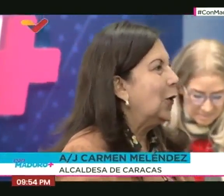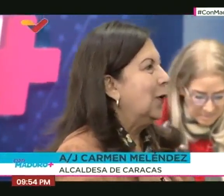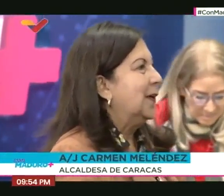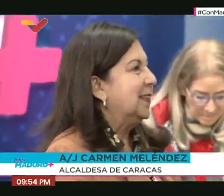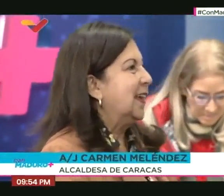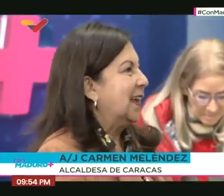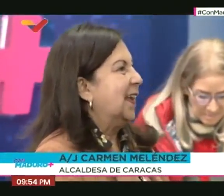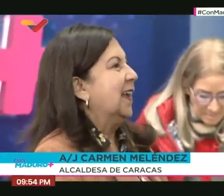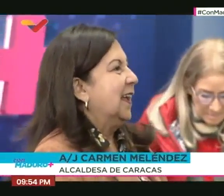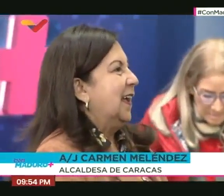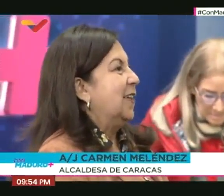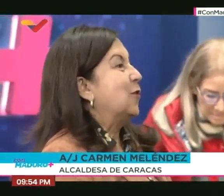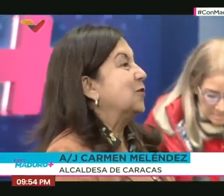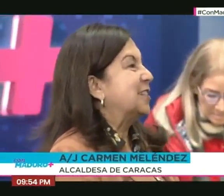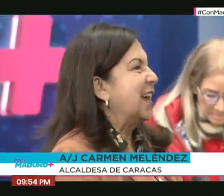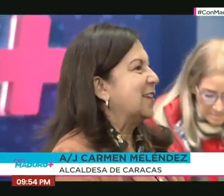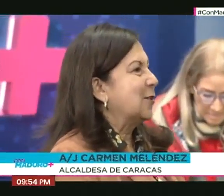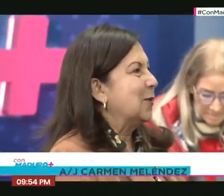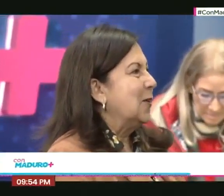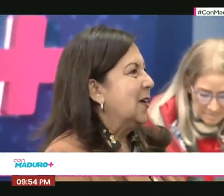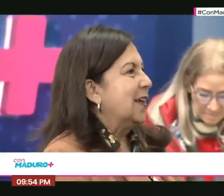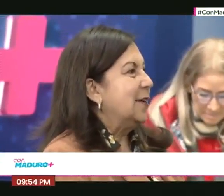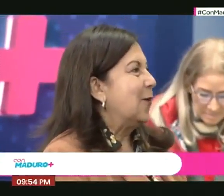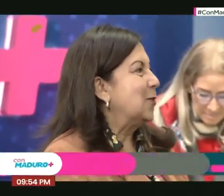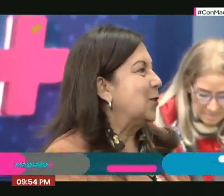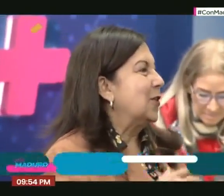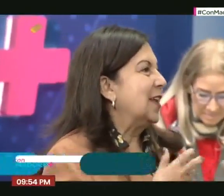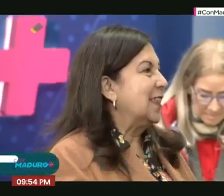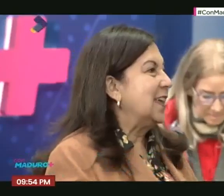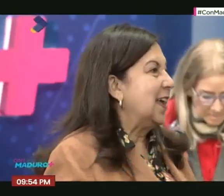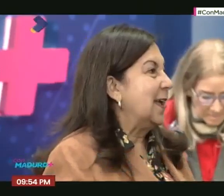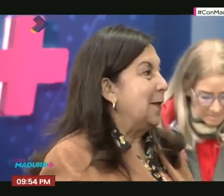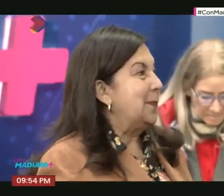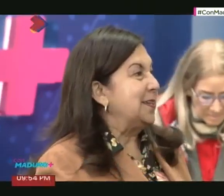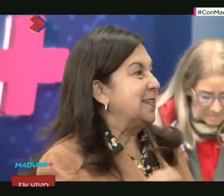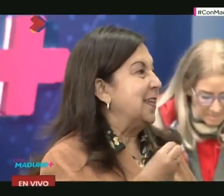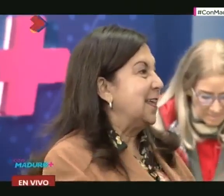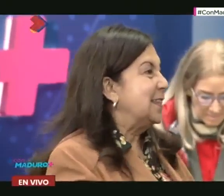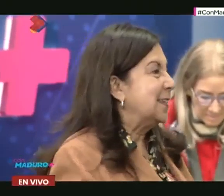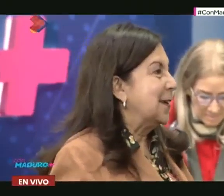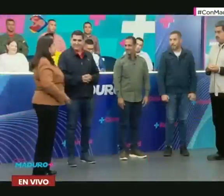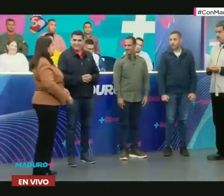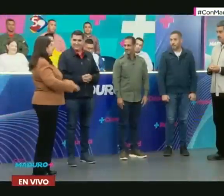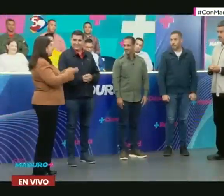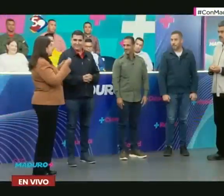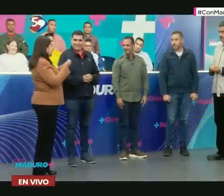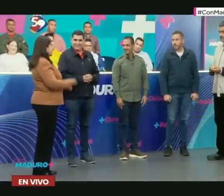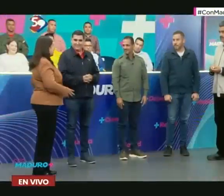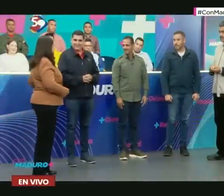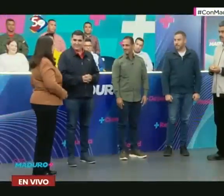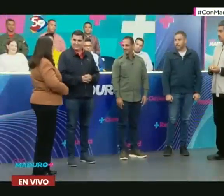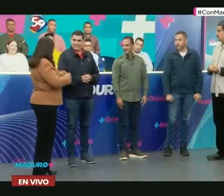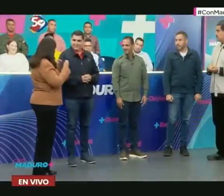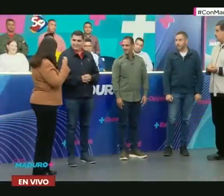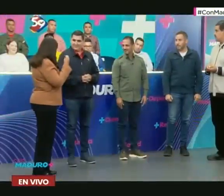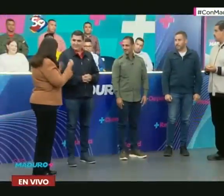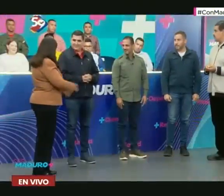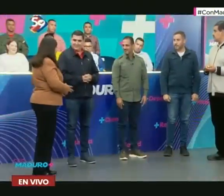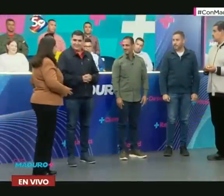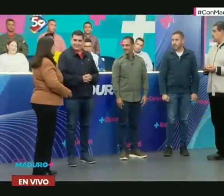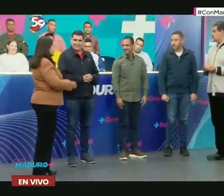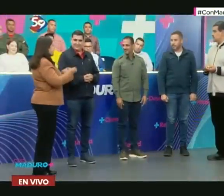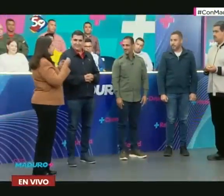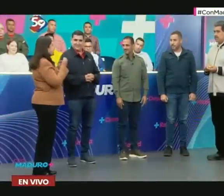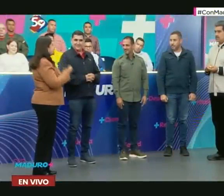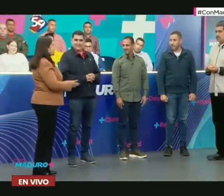dio de el concierto, y cuando yo le dije, el presidente también aquí en Caracas